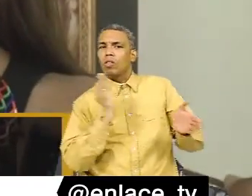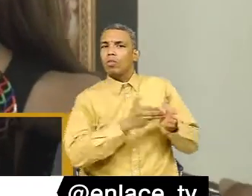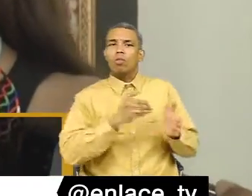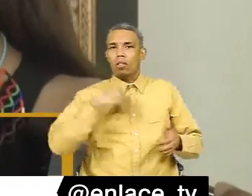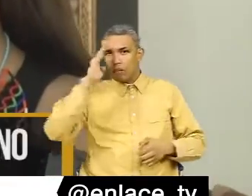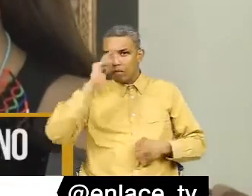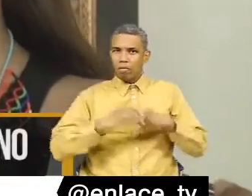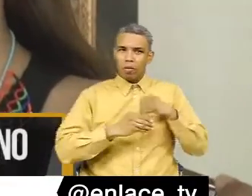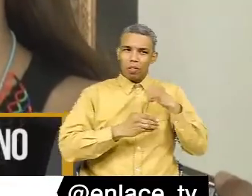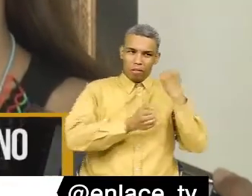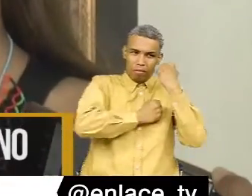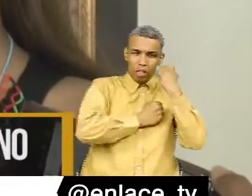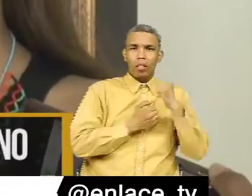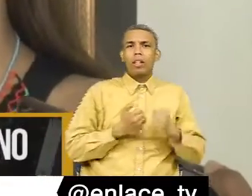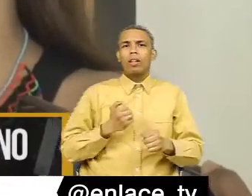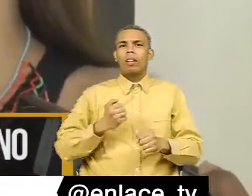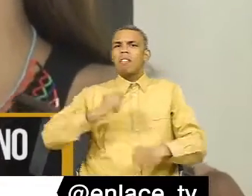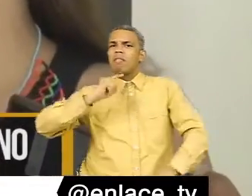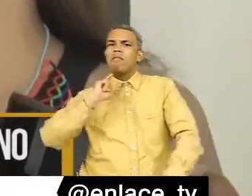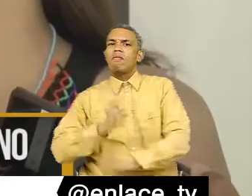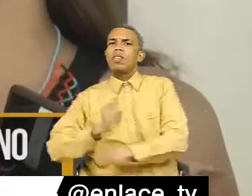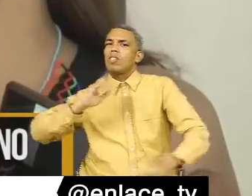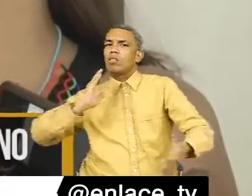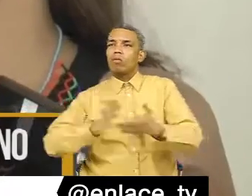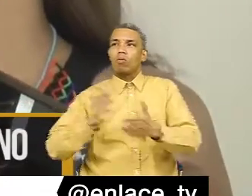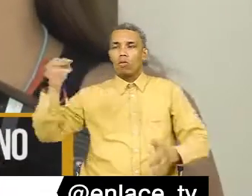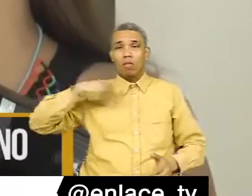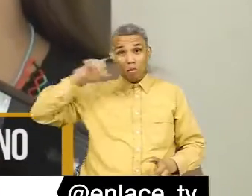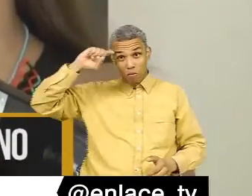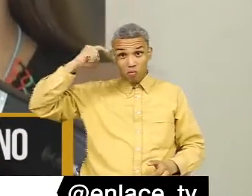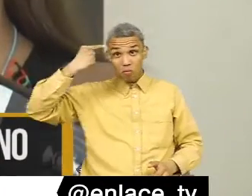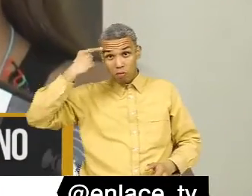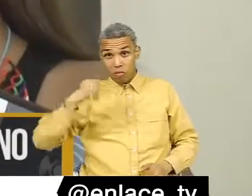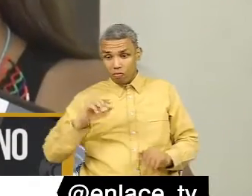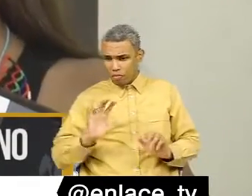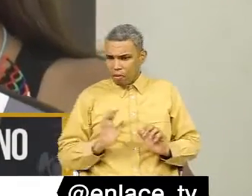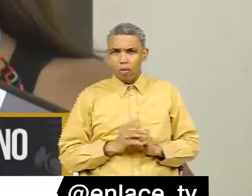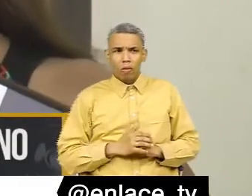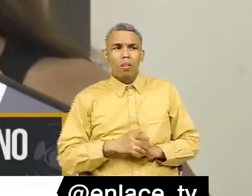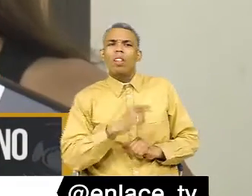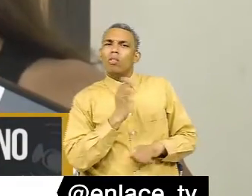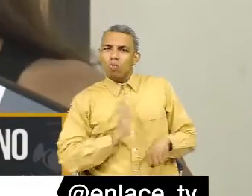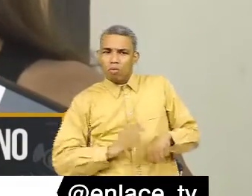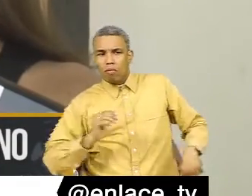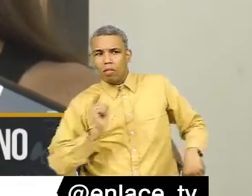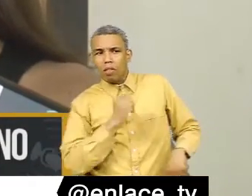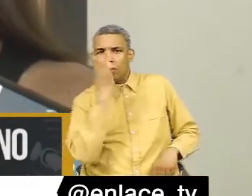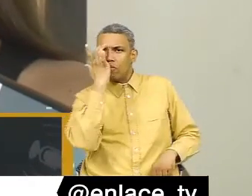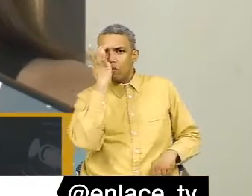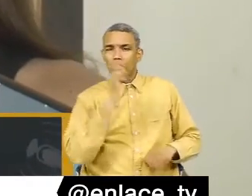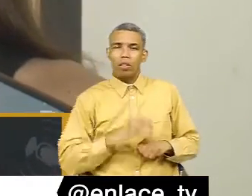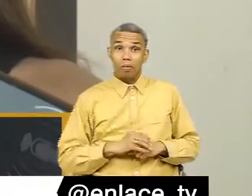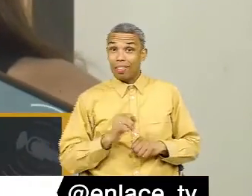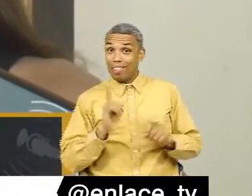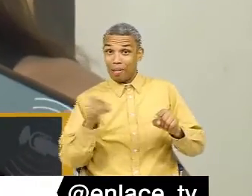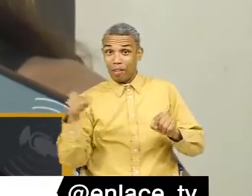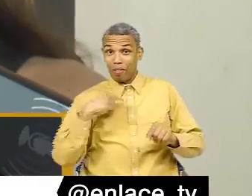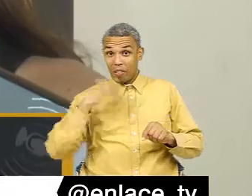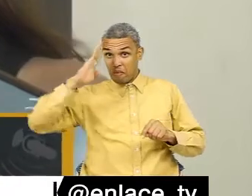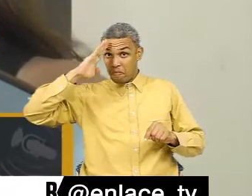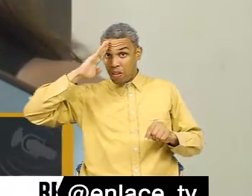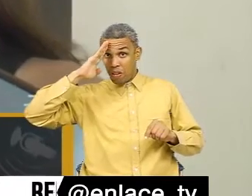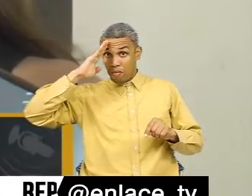formal de los militares de la Fuerza de Tarea Conjunta Marte que realizaron este operativo, también del escuadrón del SMAT que hizo presencia en la vereda